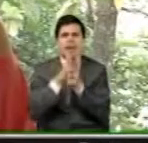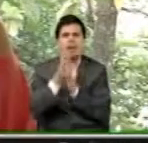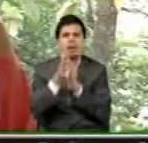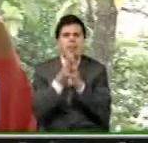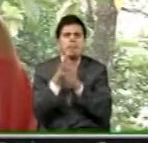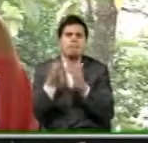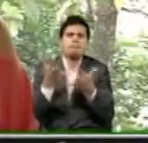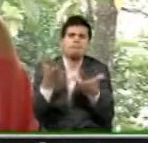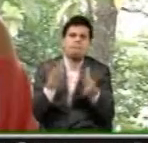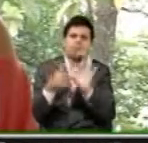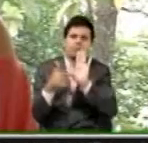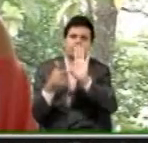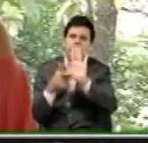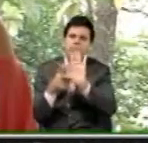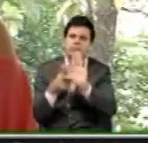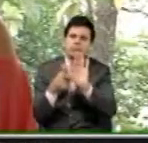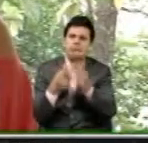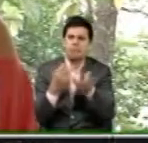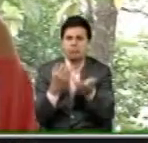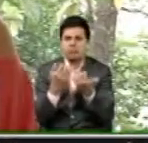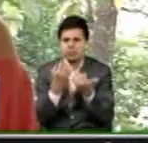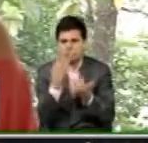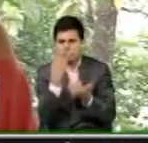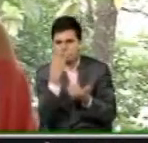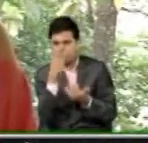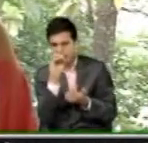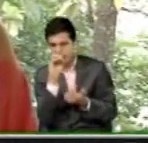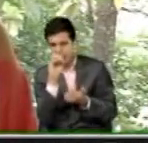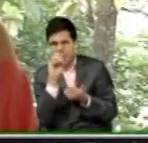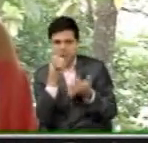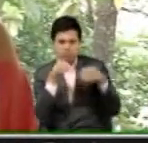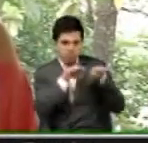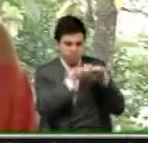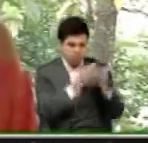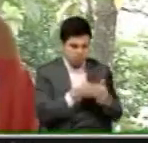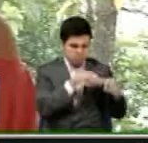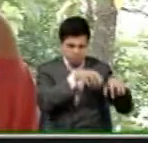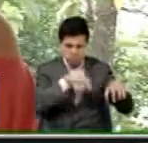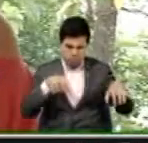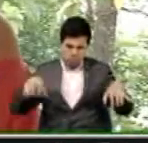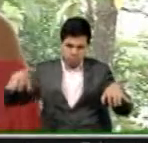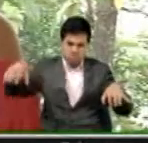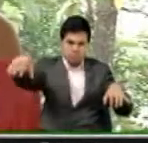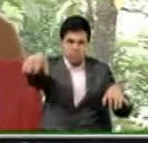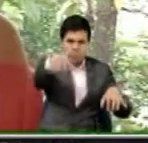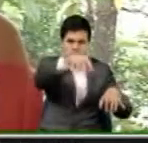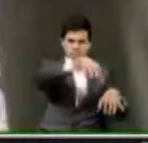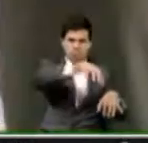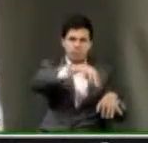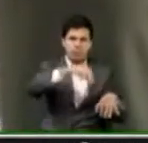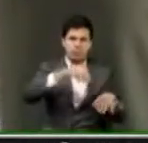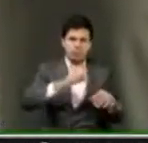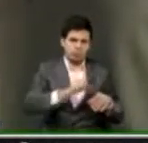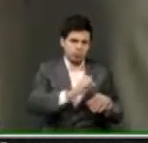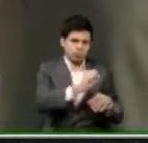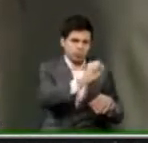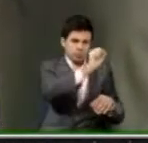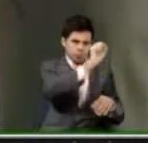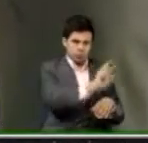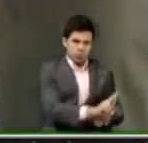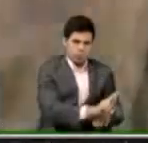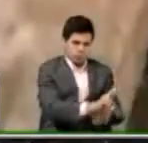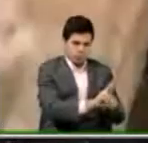de 30 a 40, de 30 stand en la plazoleta central, en la plazoleta sur estamos hablando de otros